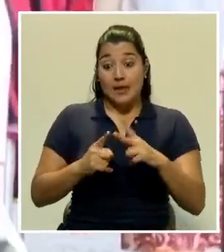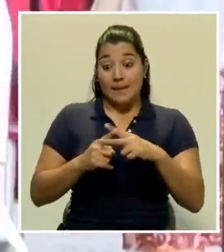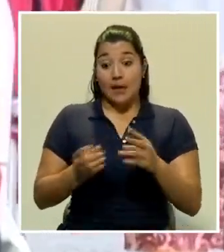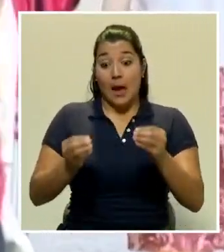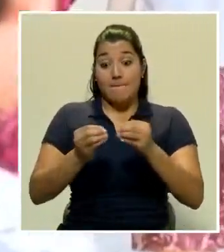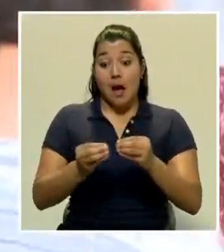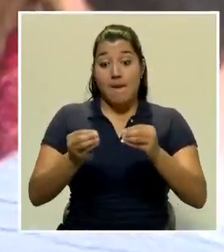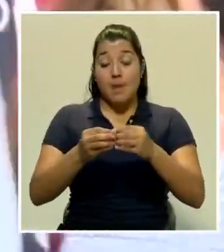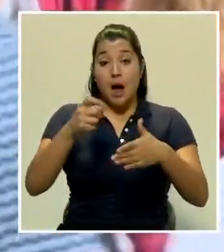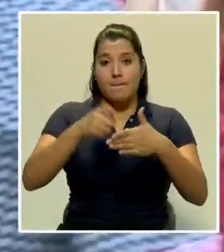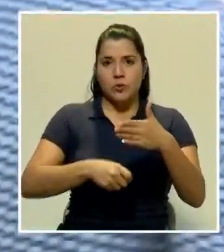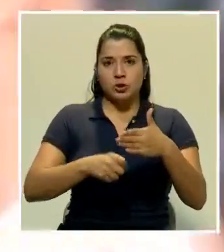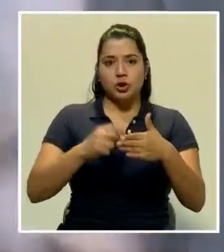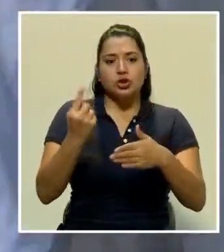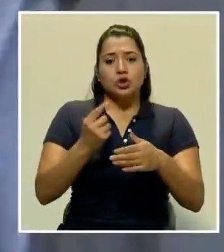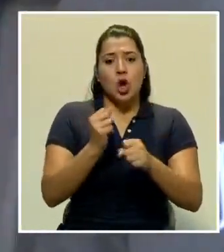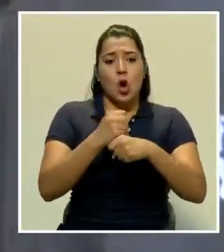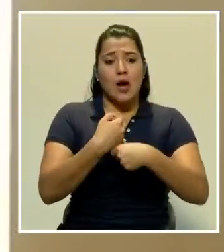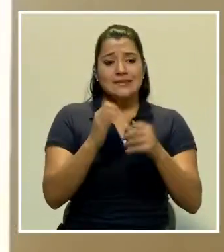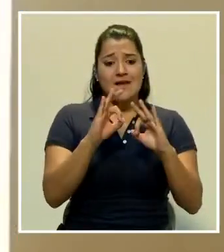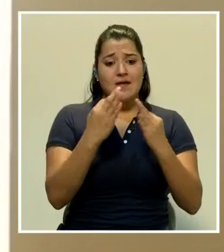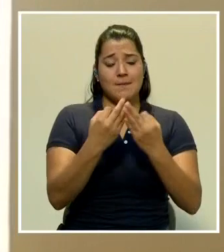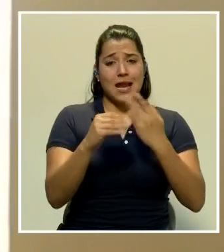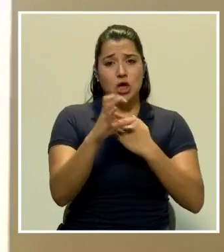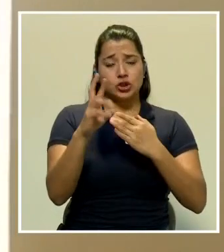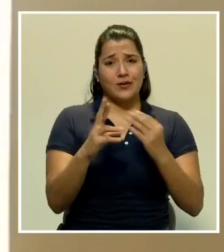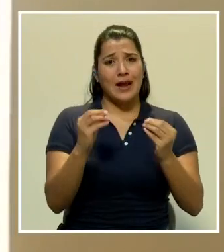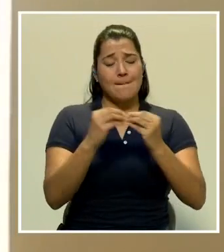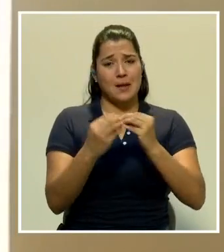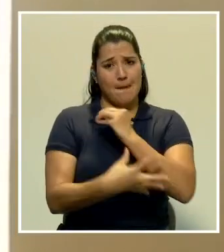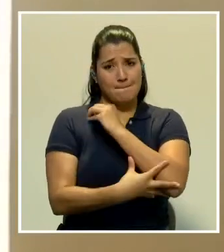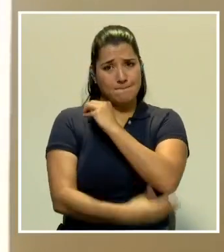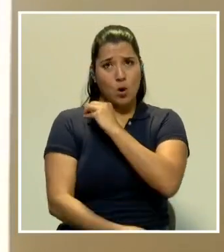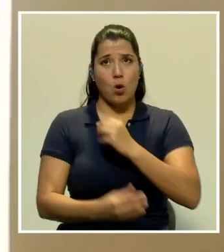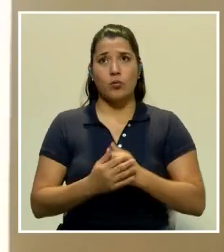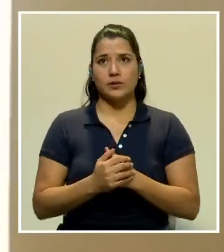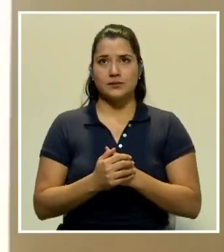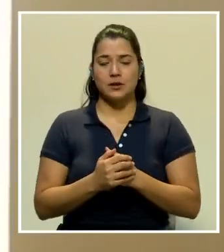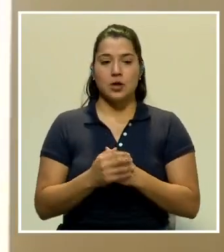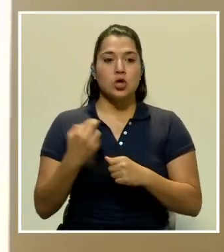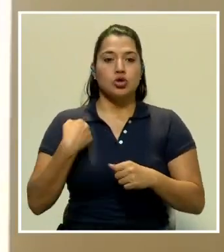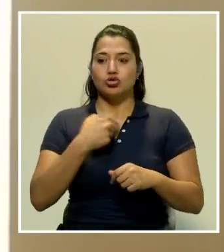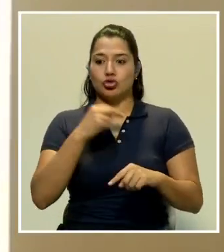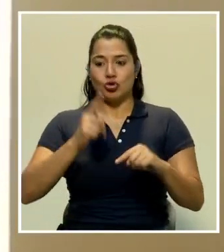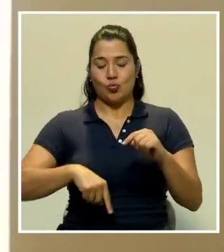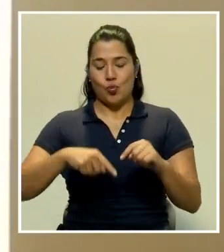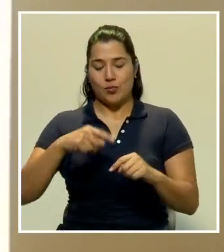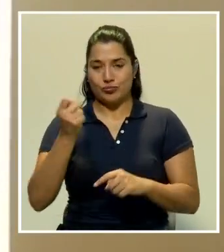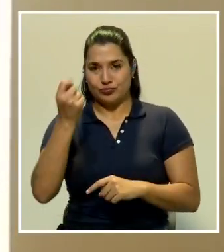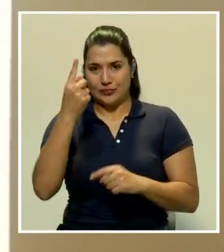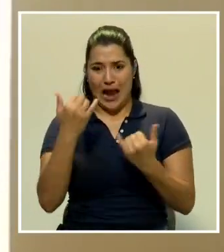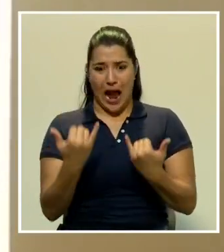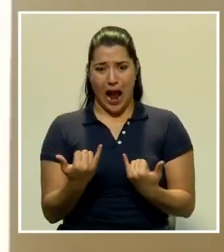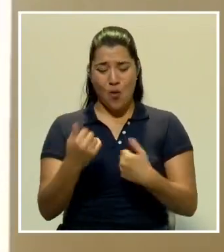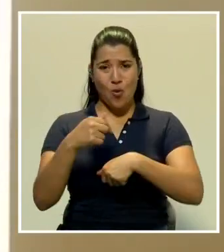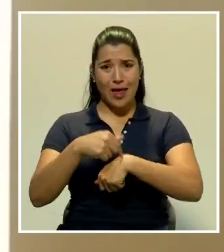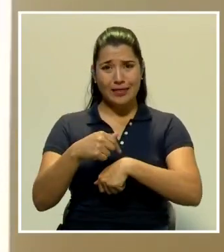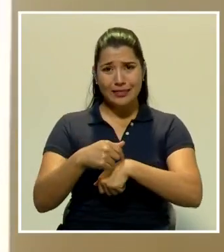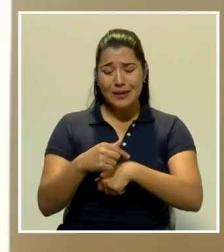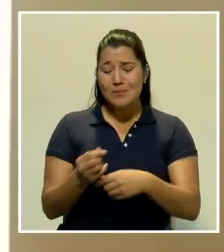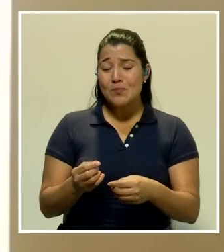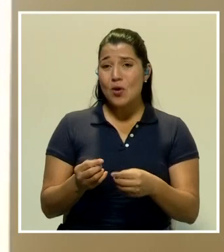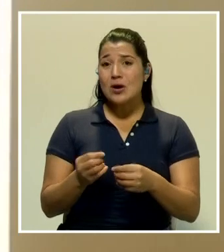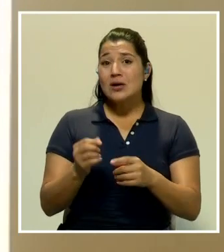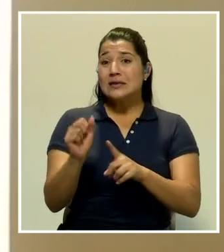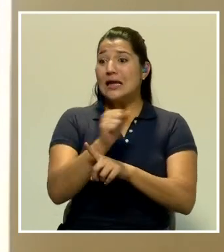y limita la capacidad de inversión de las empresas. Es inconcebible que en tiempos donde estamos atravesando una de las peores recesiones